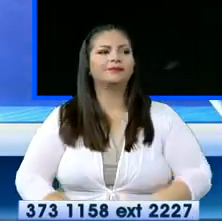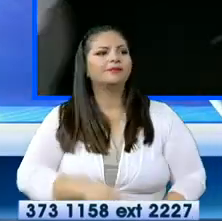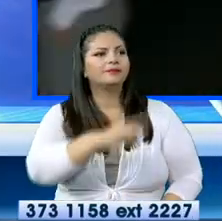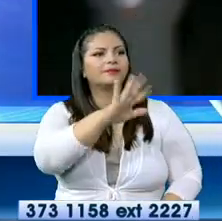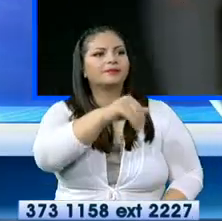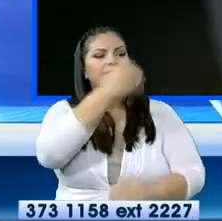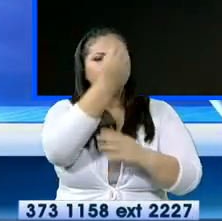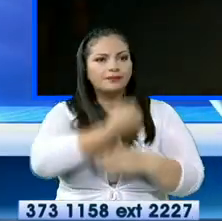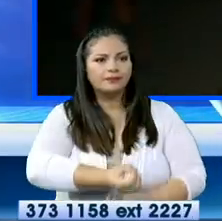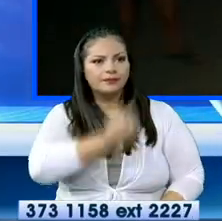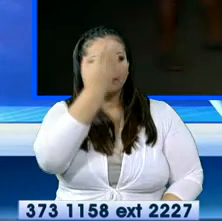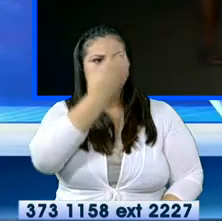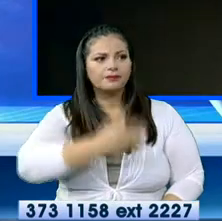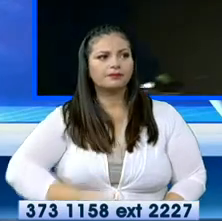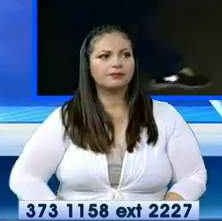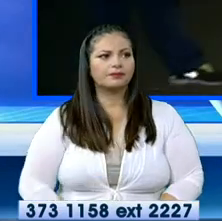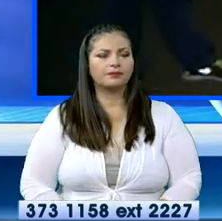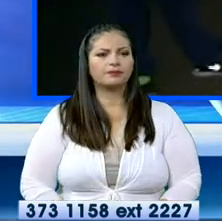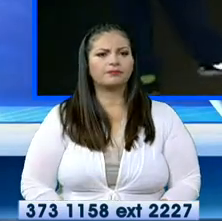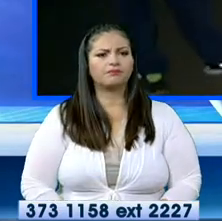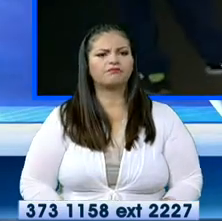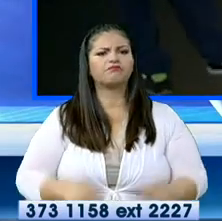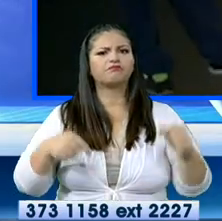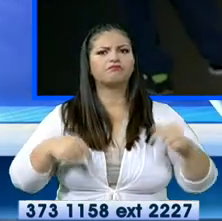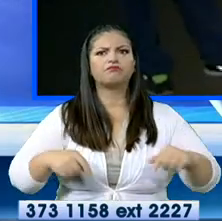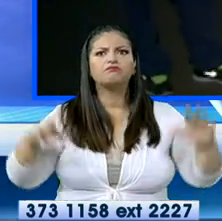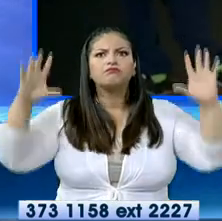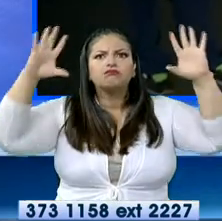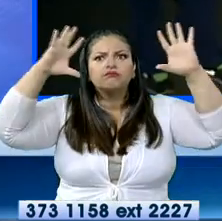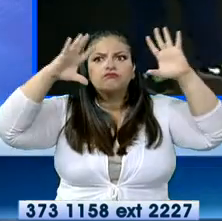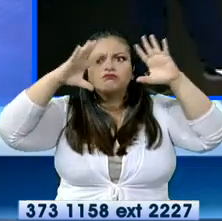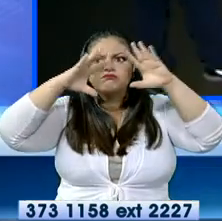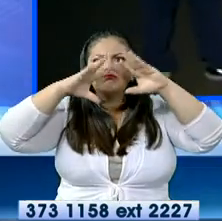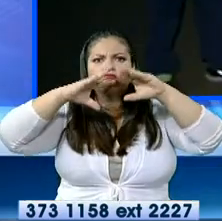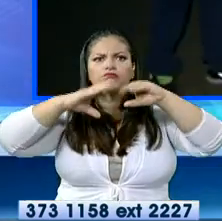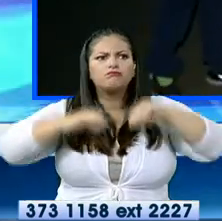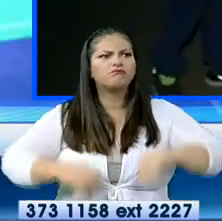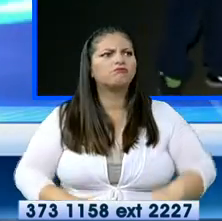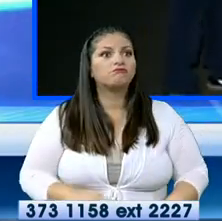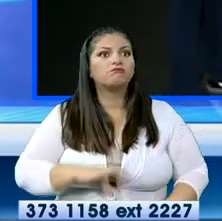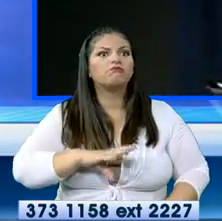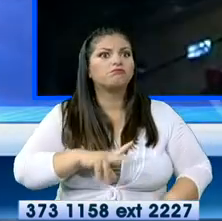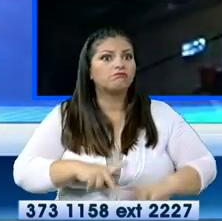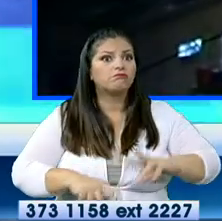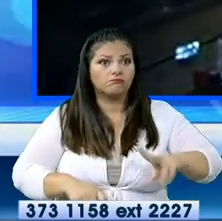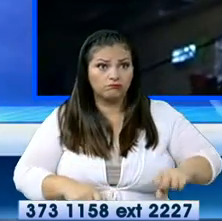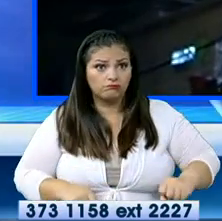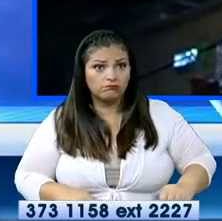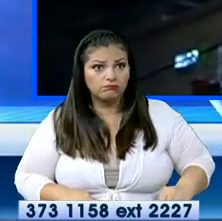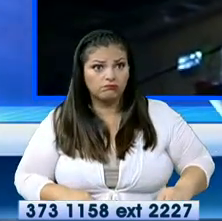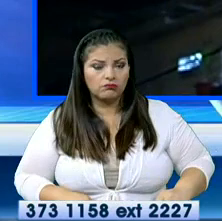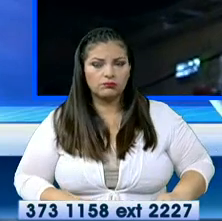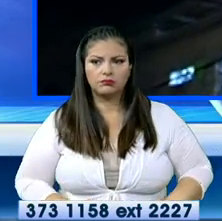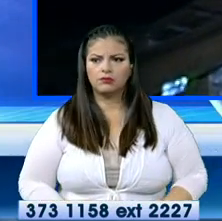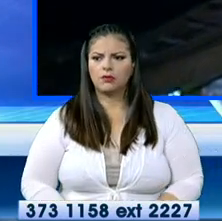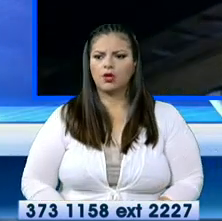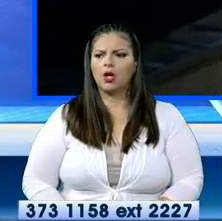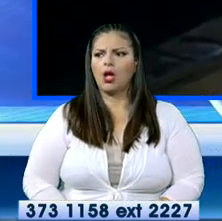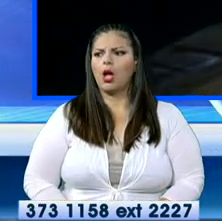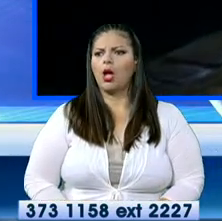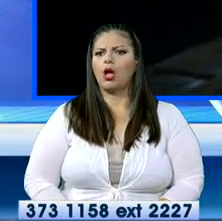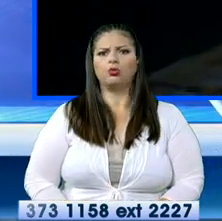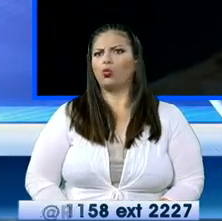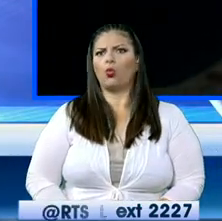días. Recuérdenos los delitos más comunes o más frecuentes que se cometen en este sector. No, aquí no había